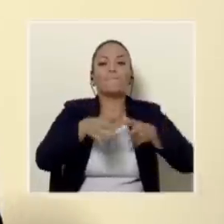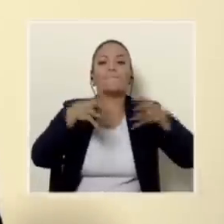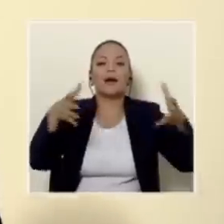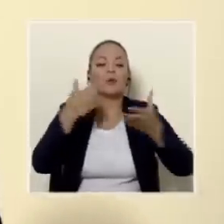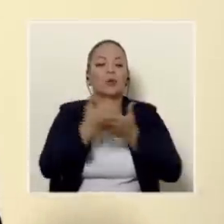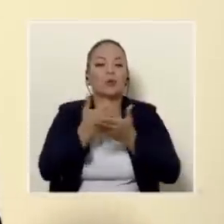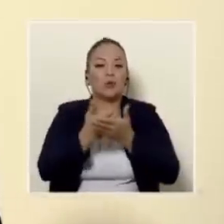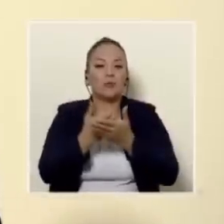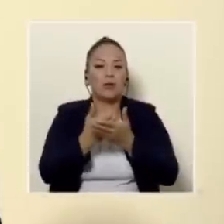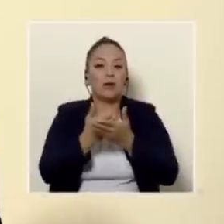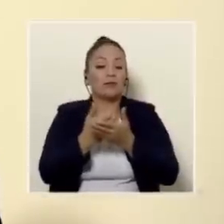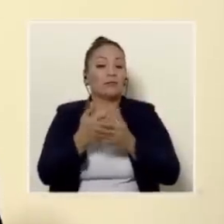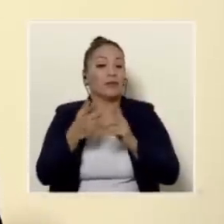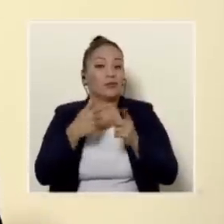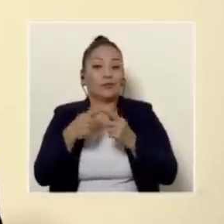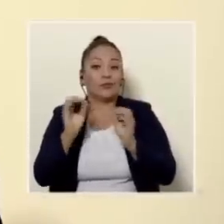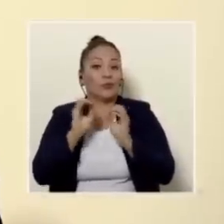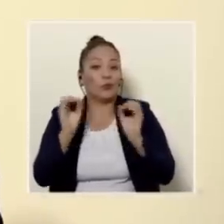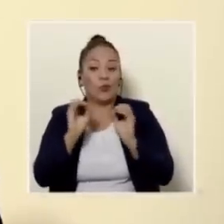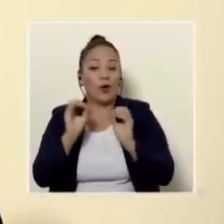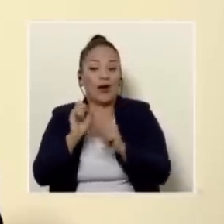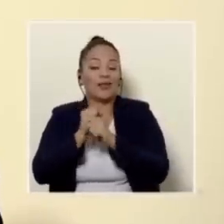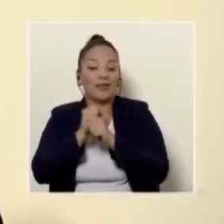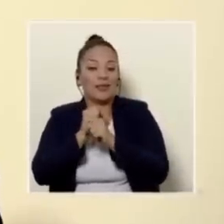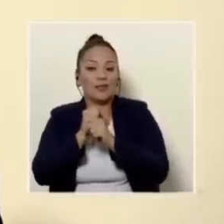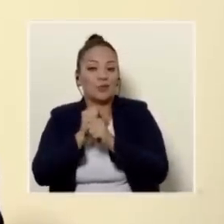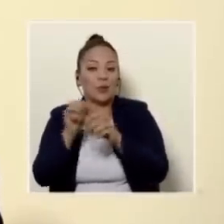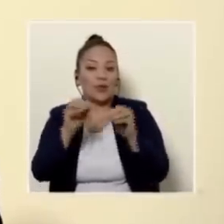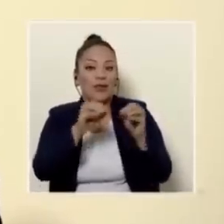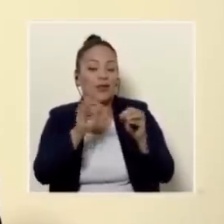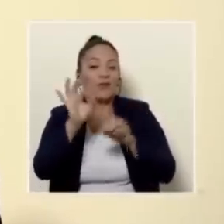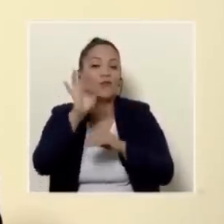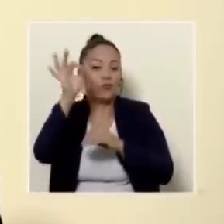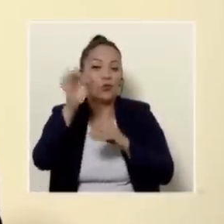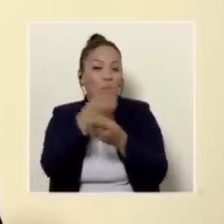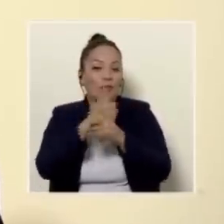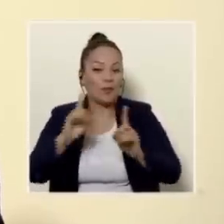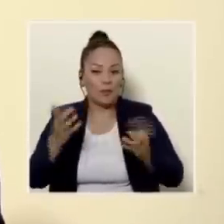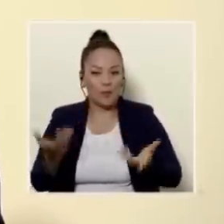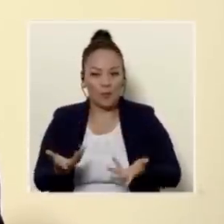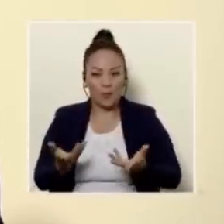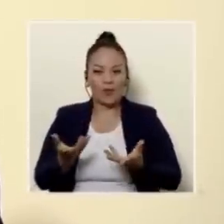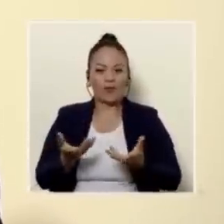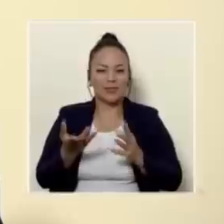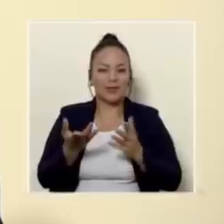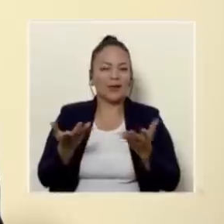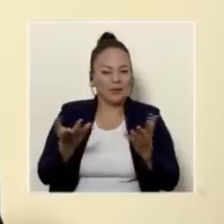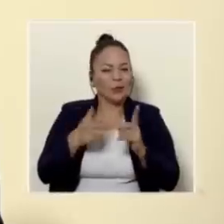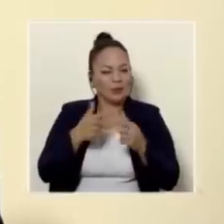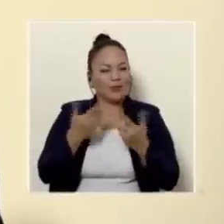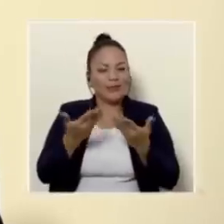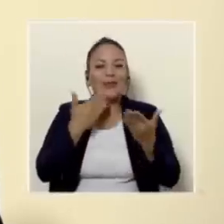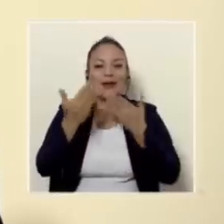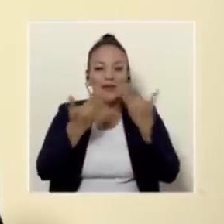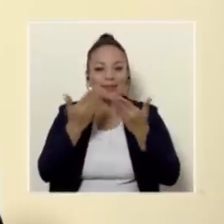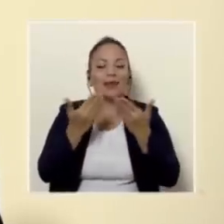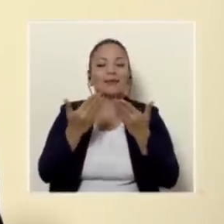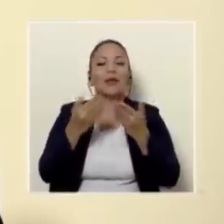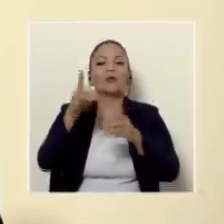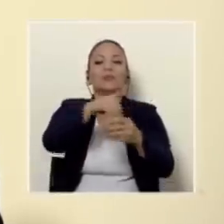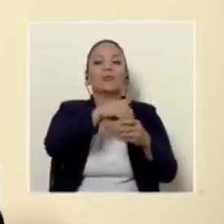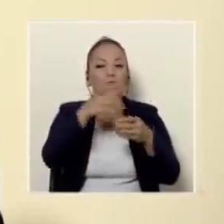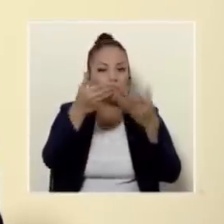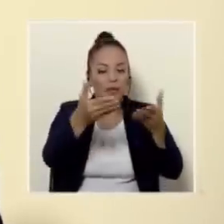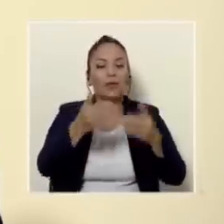macroeconomía, yo no le garantizo a nadie que nuestros hijos van a tener democracia. Entonces, muchísimas gracias, señores diputados